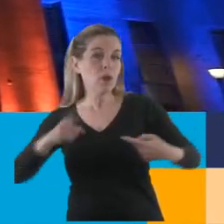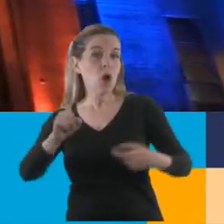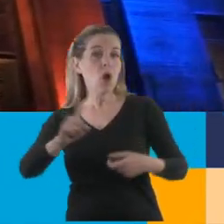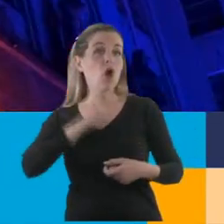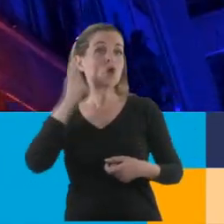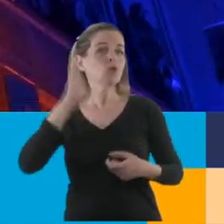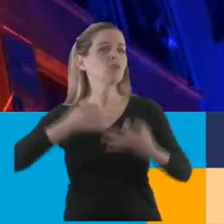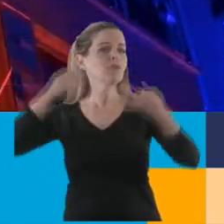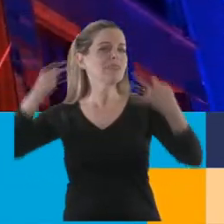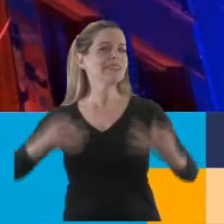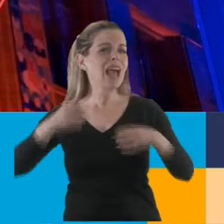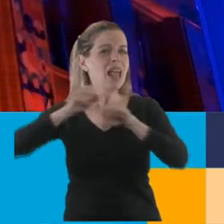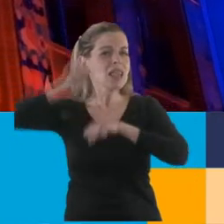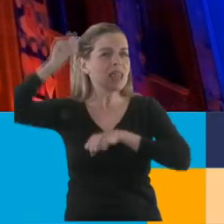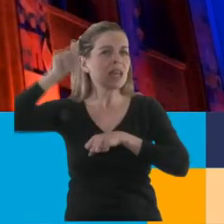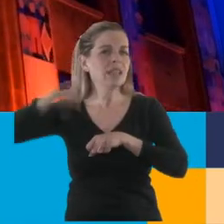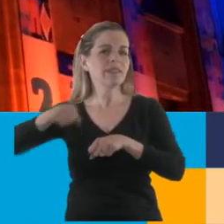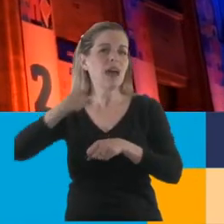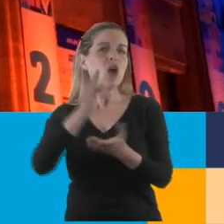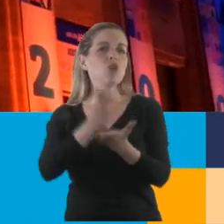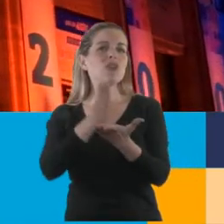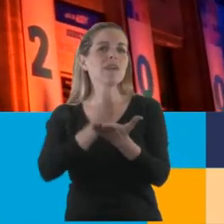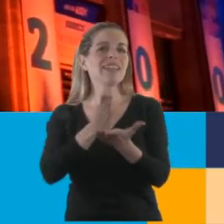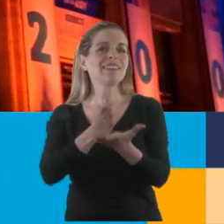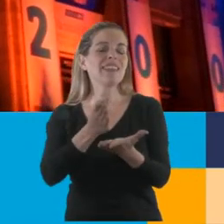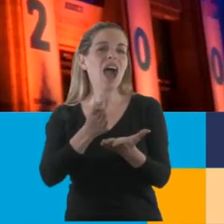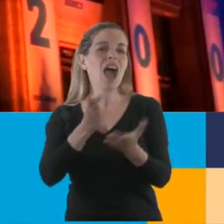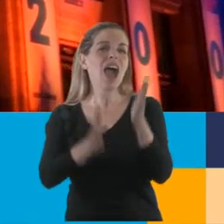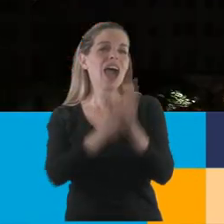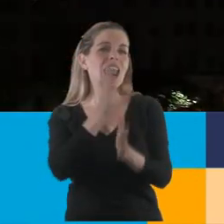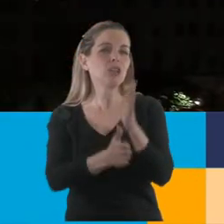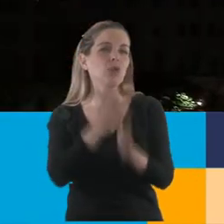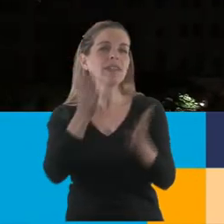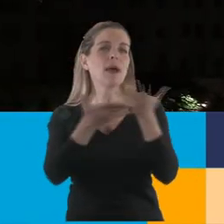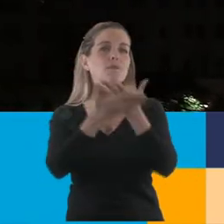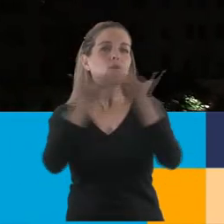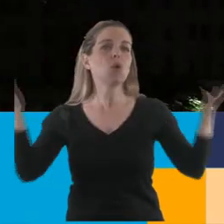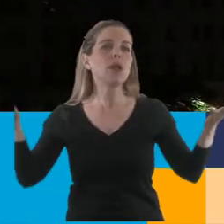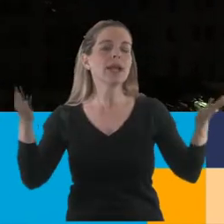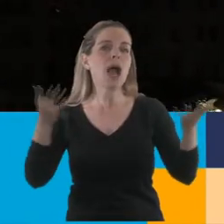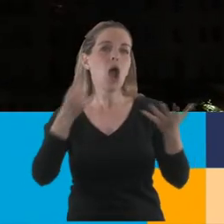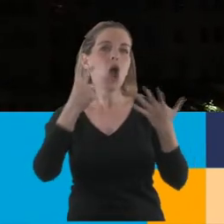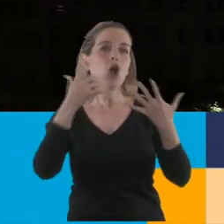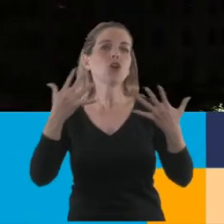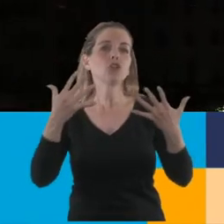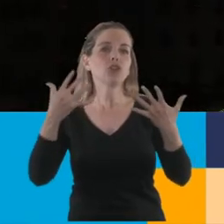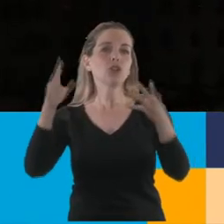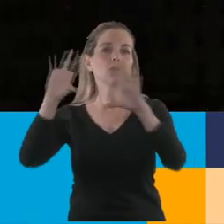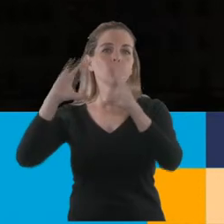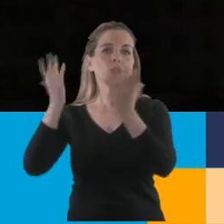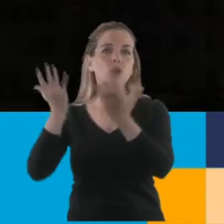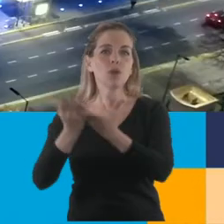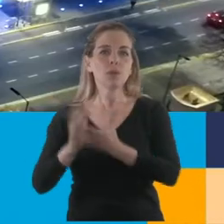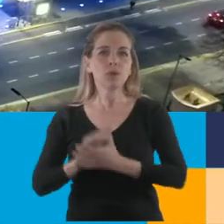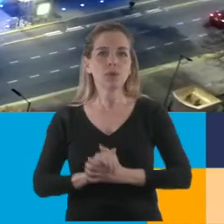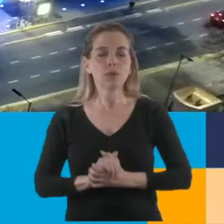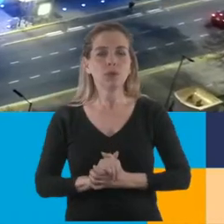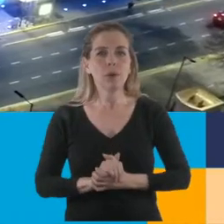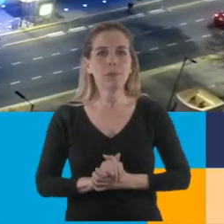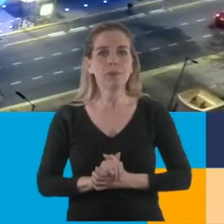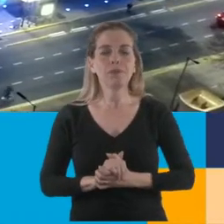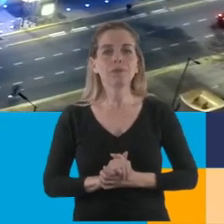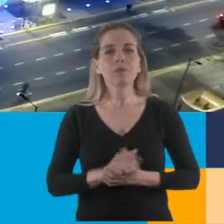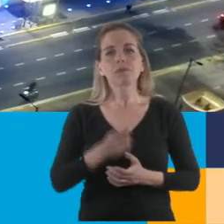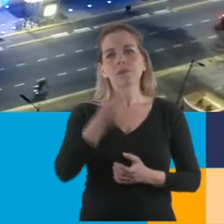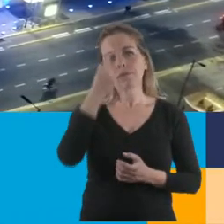orgullo de tener una universidad gratuita, una universidad pública que tiene tanto prestigio a nivel internacional. Yo me recuerdo de Ciencias Económicas, la rotonda, las